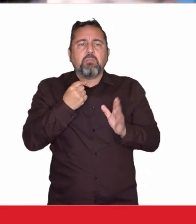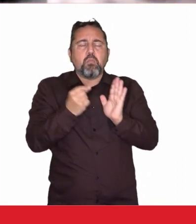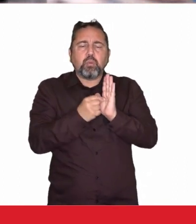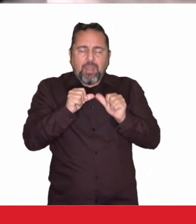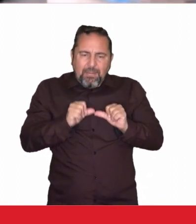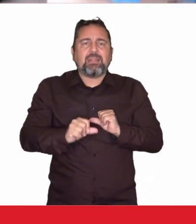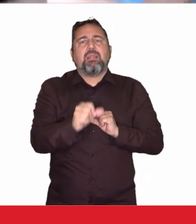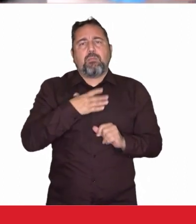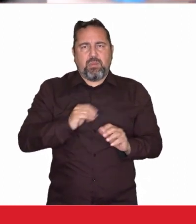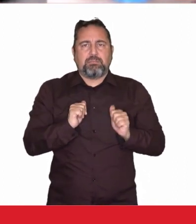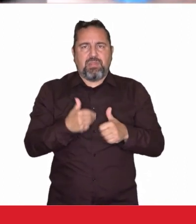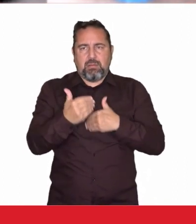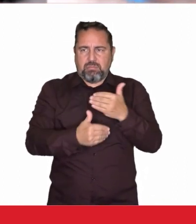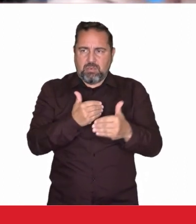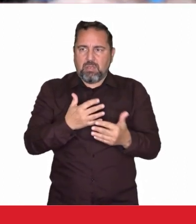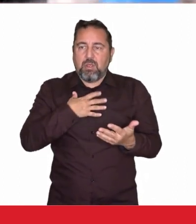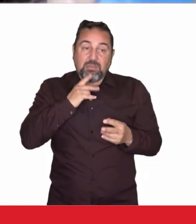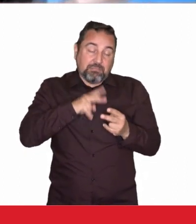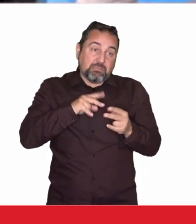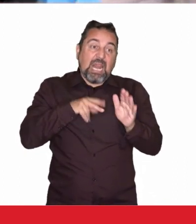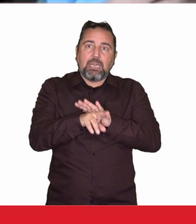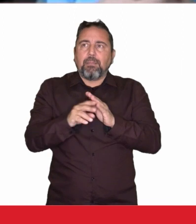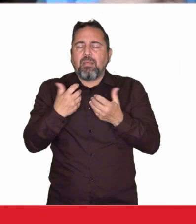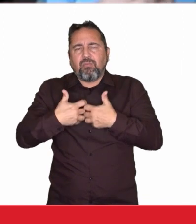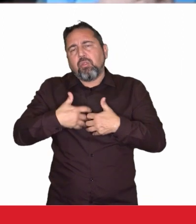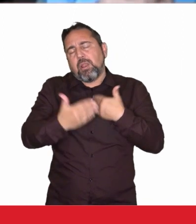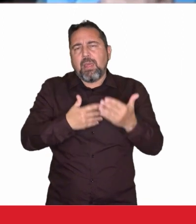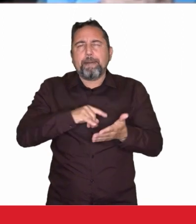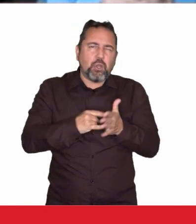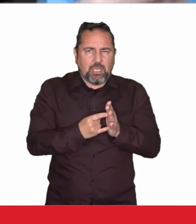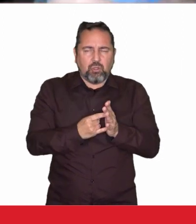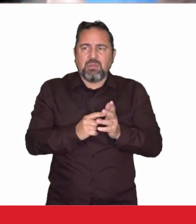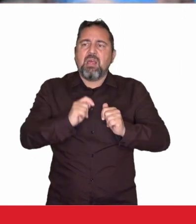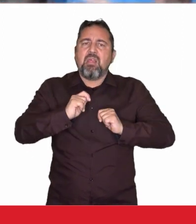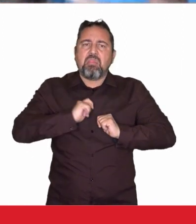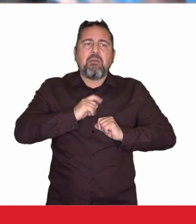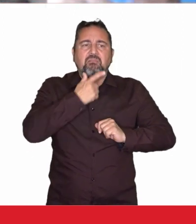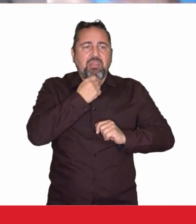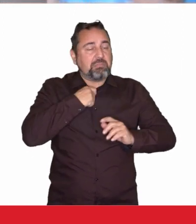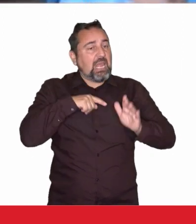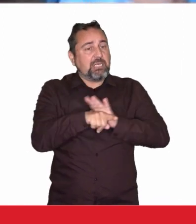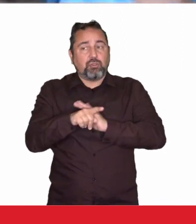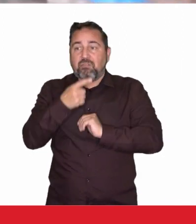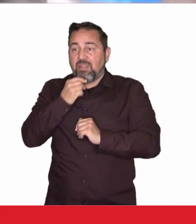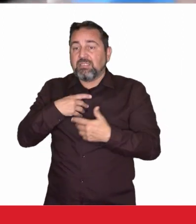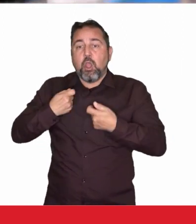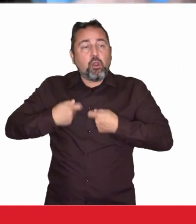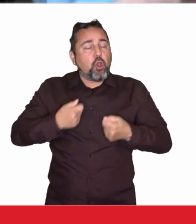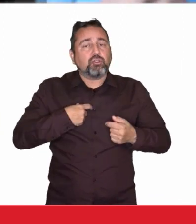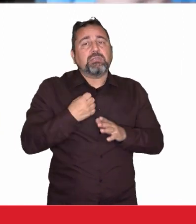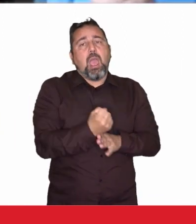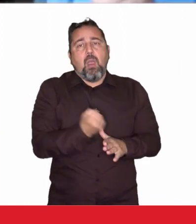medianamente trabajados y puede ser un primer punto de partida para desarrollar el proyecto, ¿no? Y me facilita parte de la